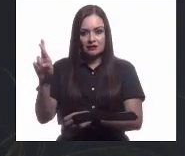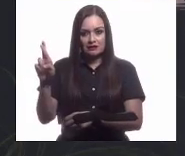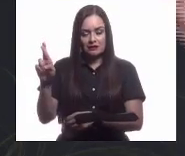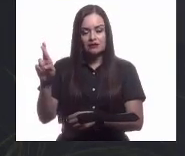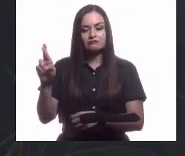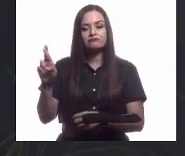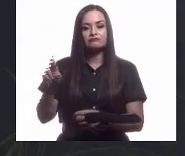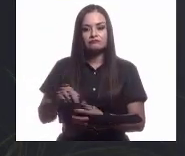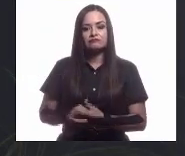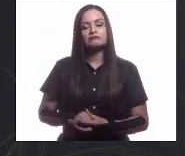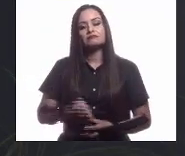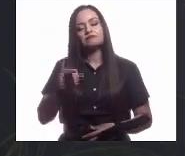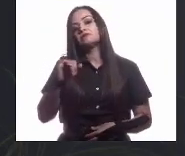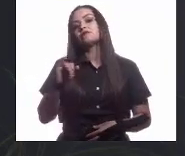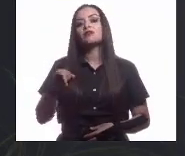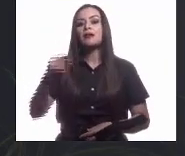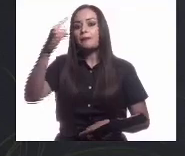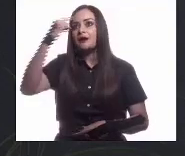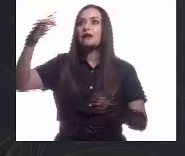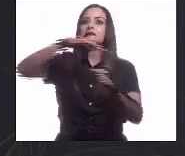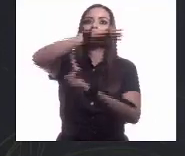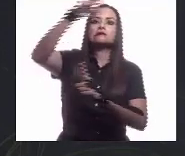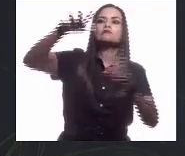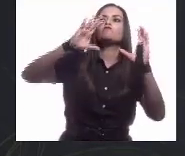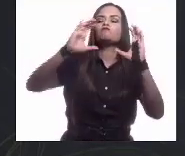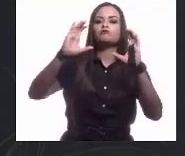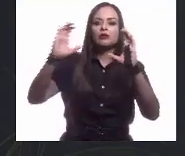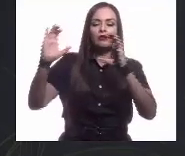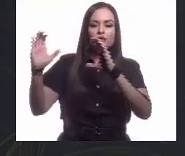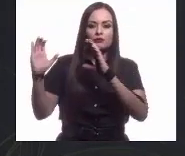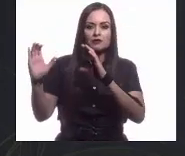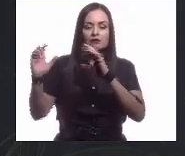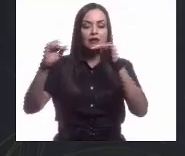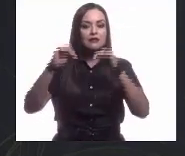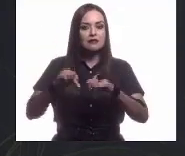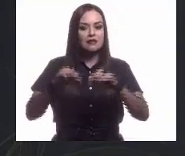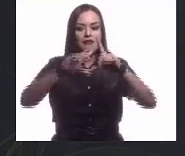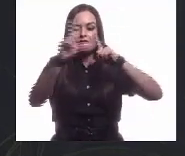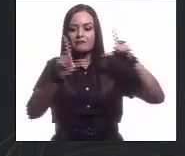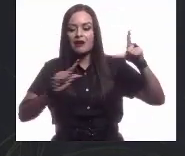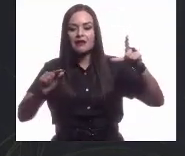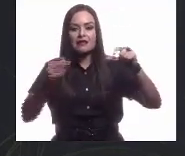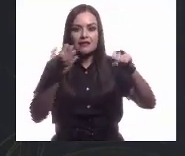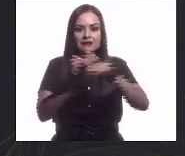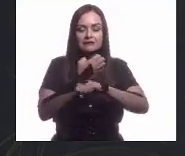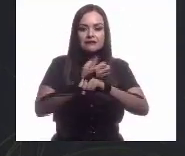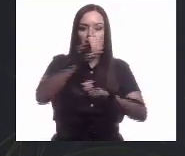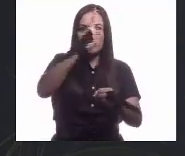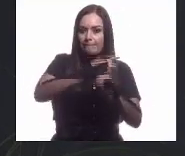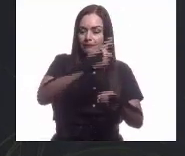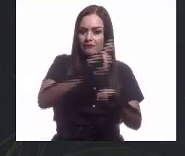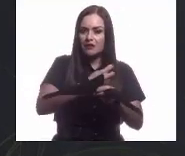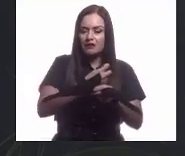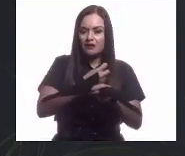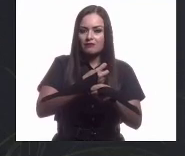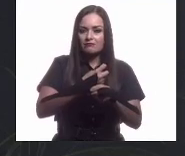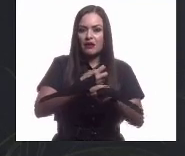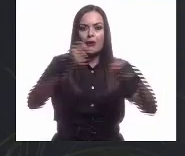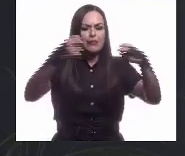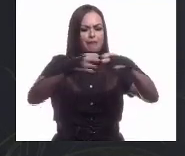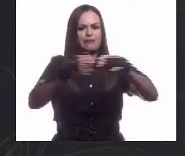por defender a toda costa el medio ambiente. Somos el primer estado del país en decidir vivir sin